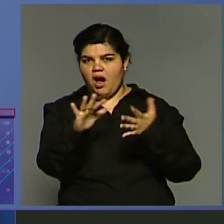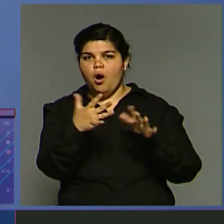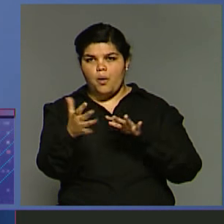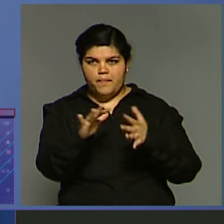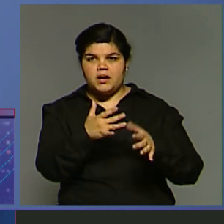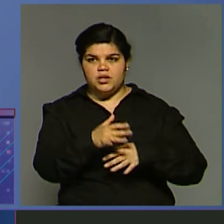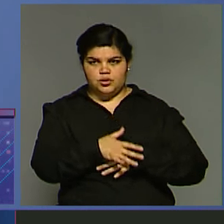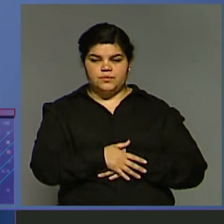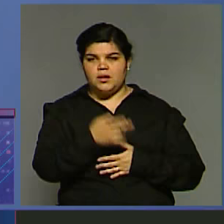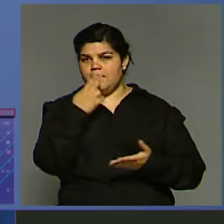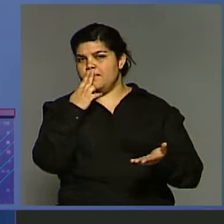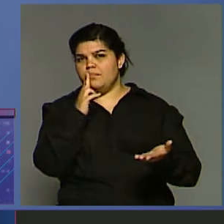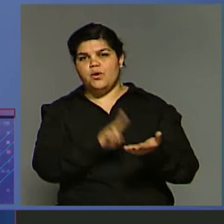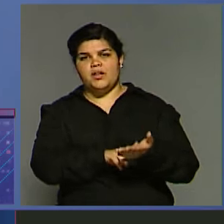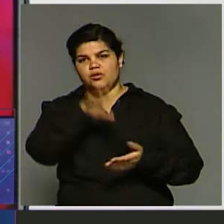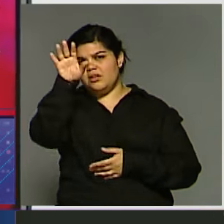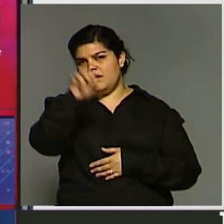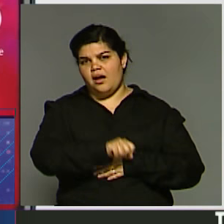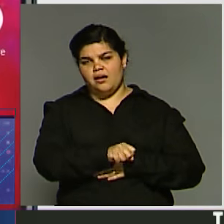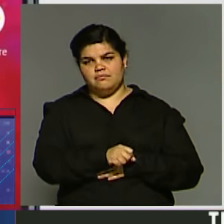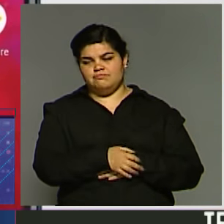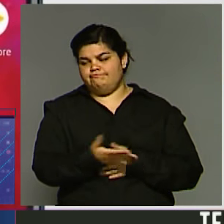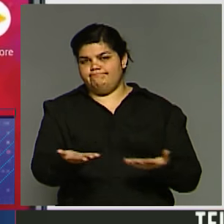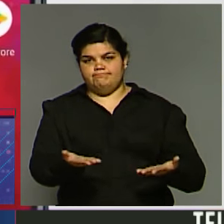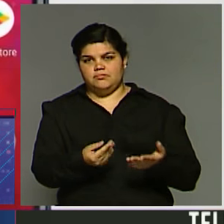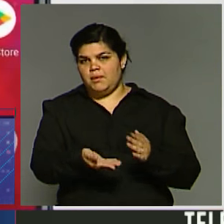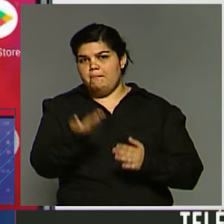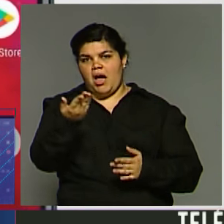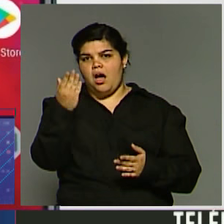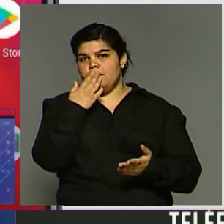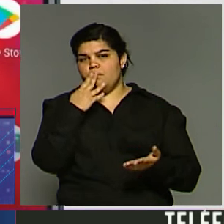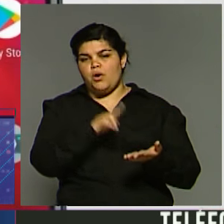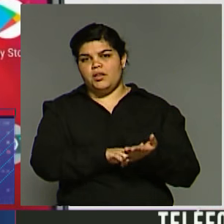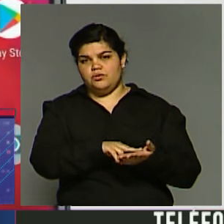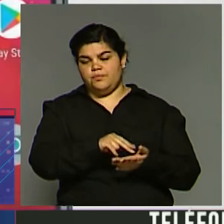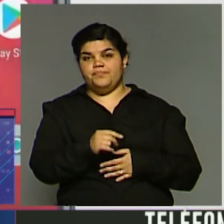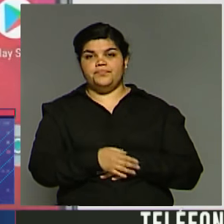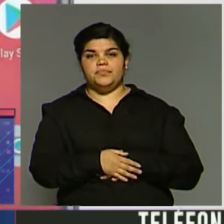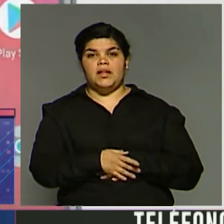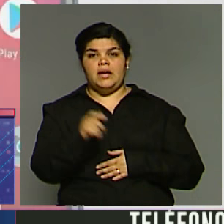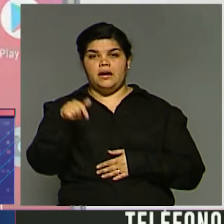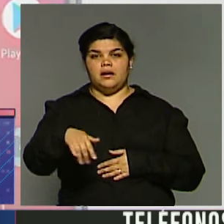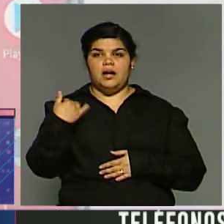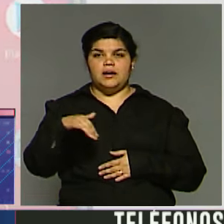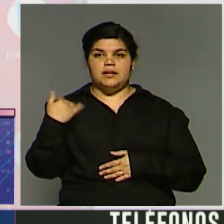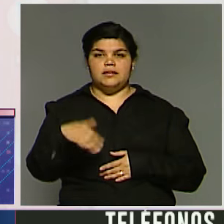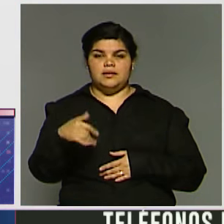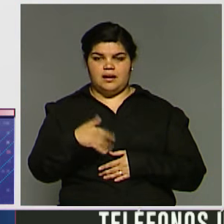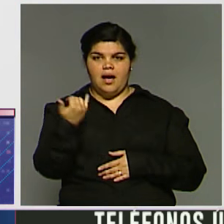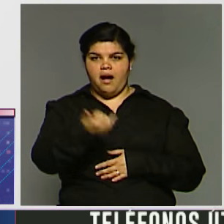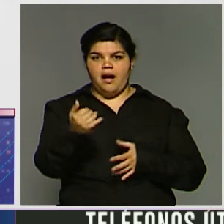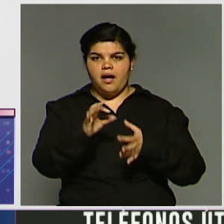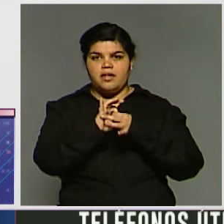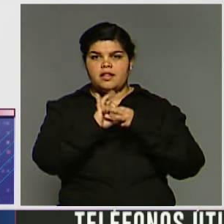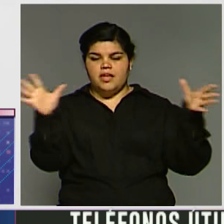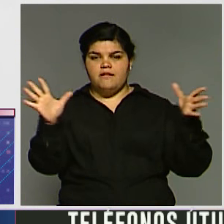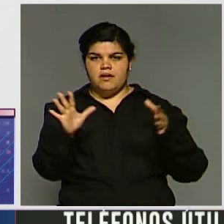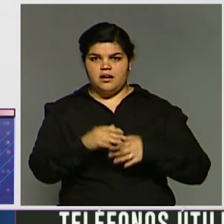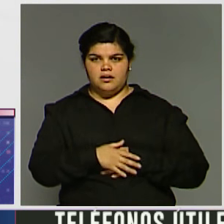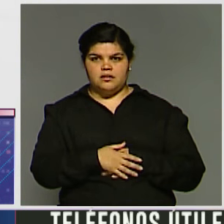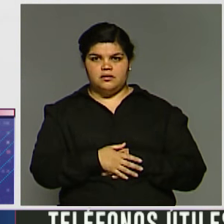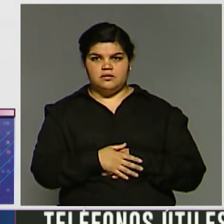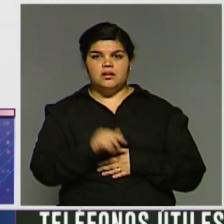el impuesto que, claro, se está manejando. Lo único bueno que en Argentina, por ejemplo, viene en formato libre. Uh-huh. Y, digamos, al